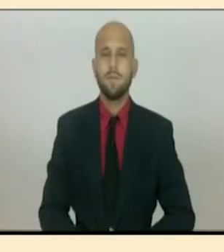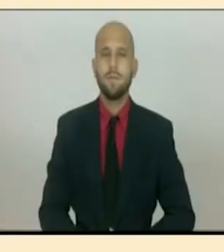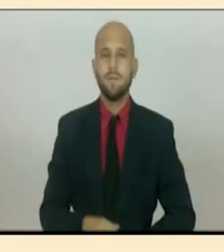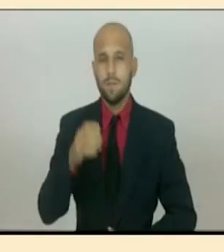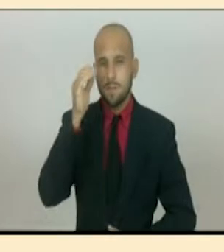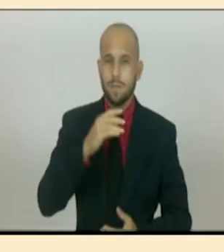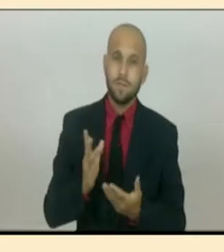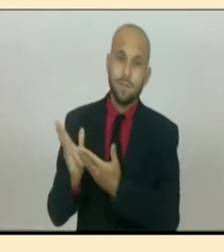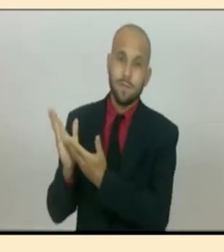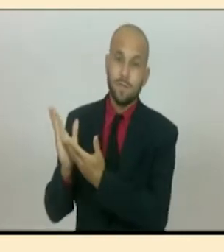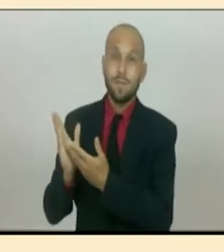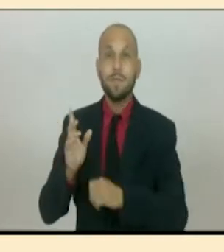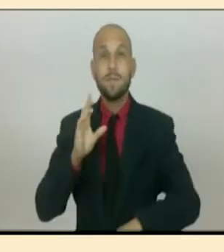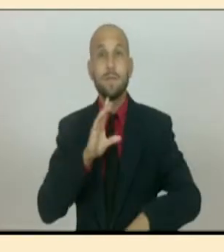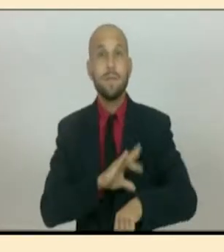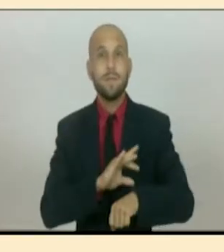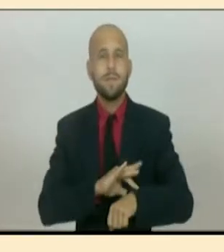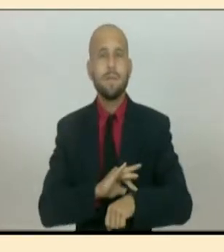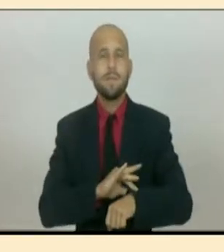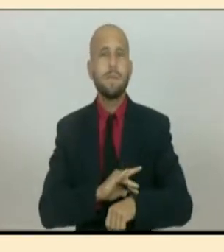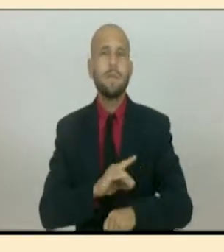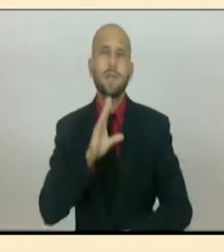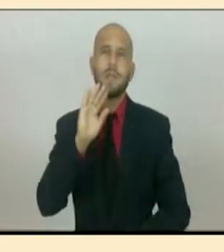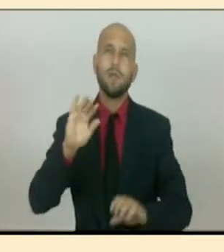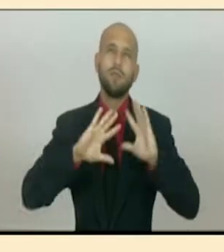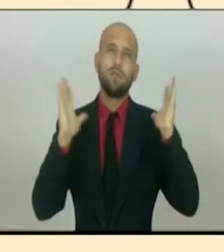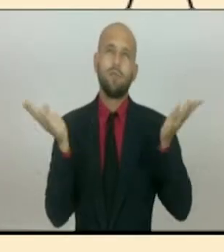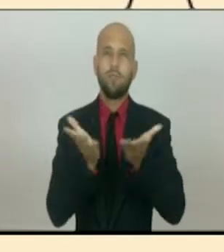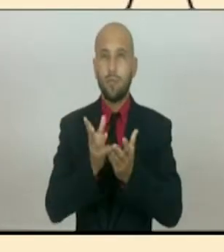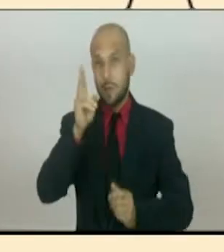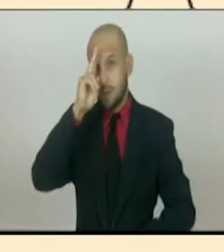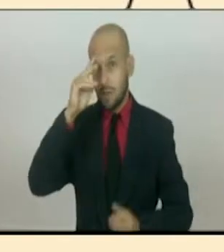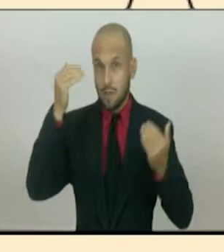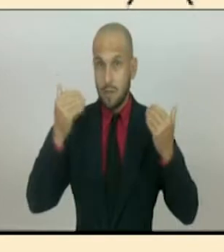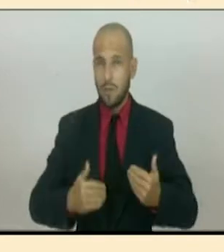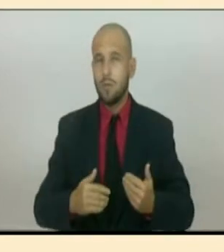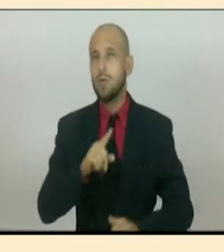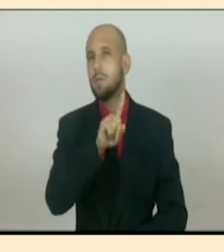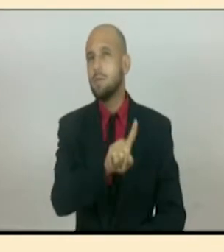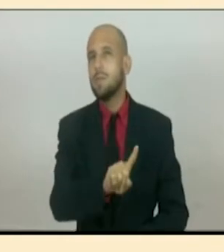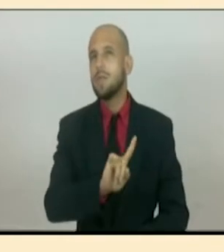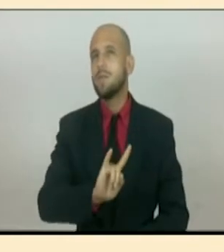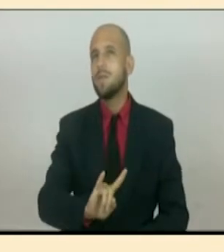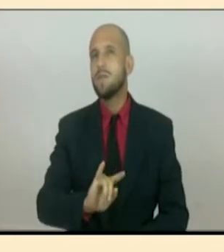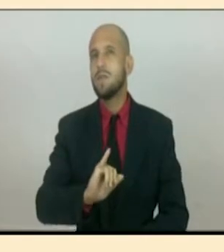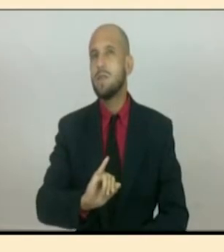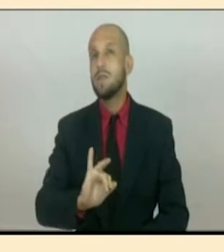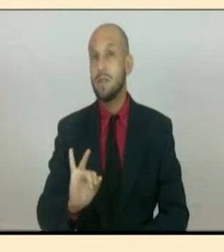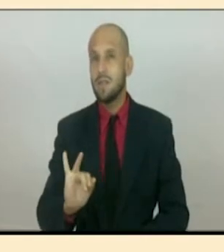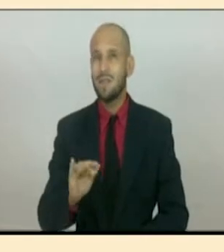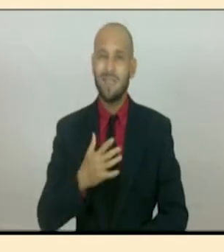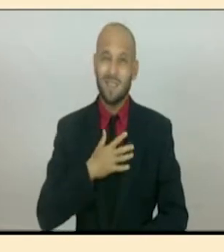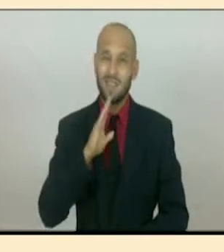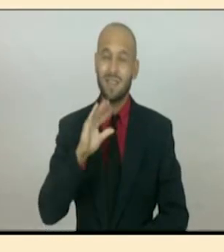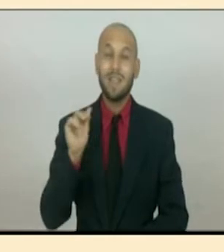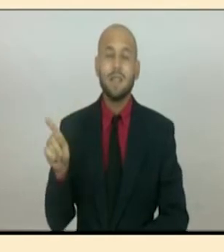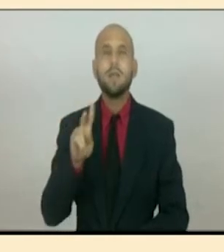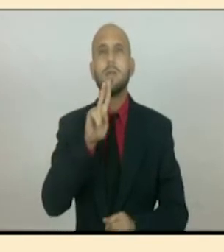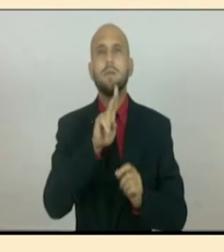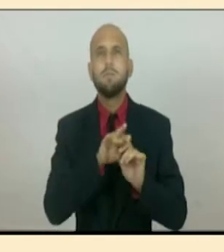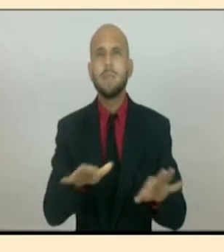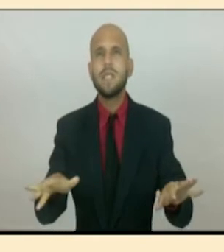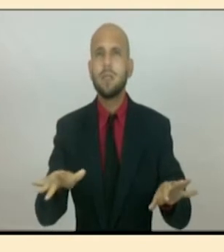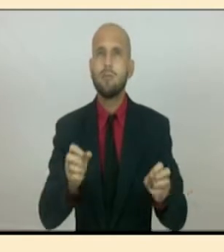Los arbovirus son, como lo describió la Organización Mundial de la Salud en 1967, un grupo de virus que existen